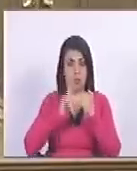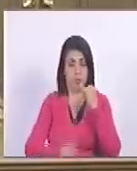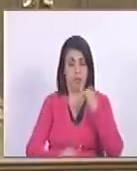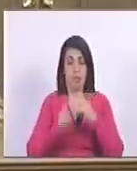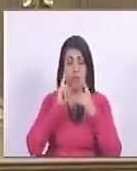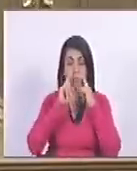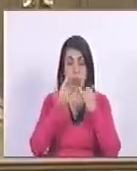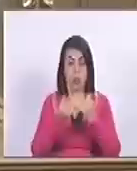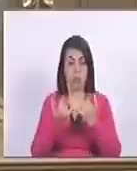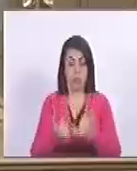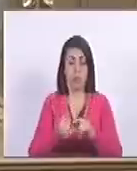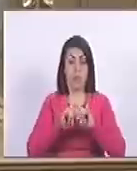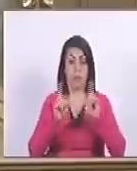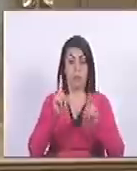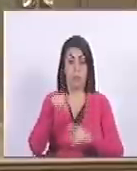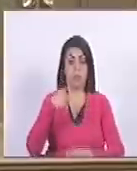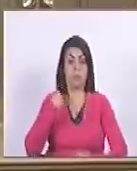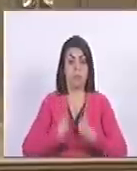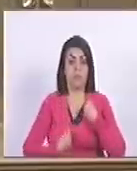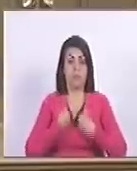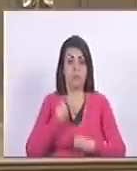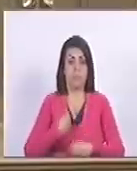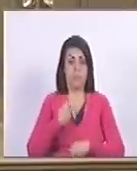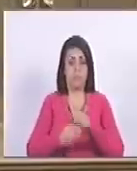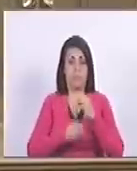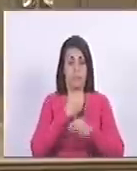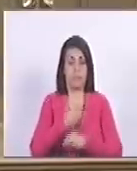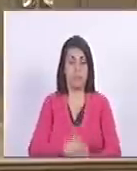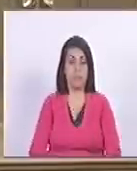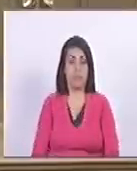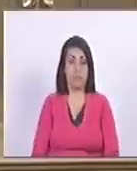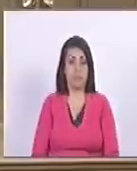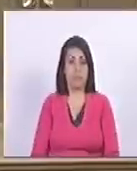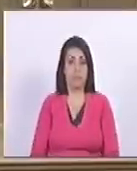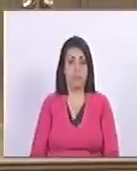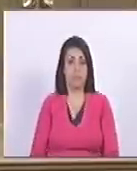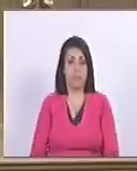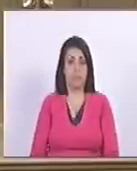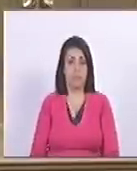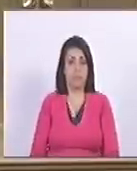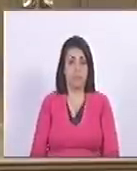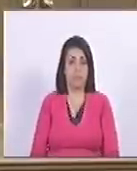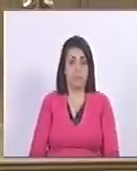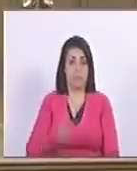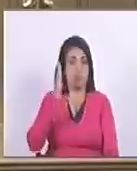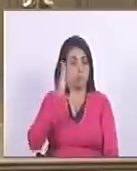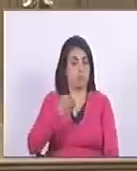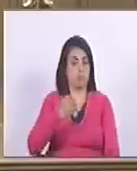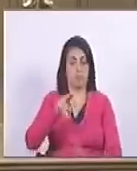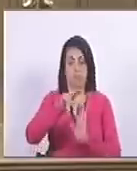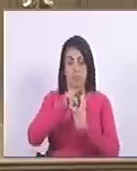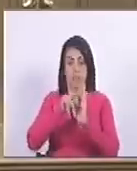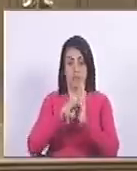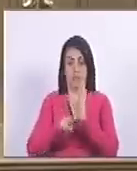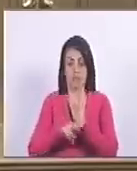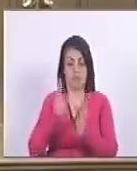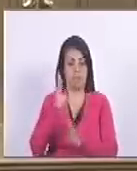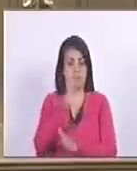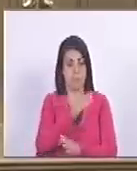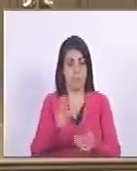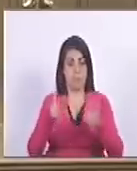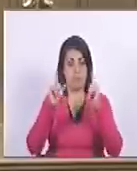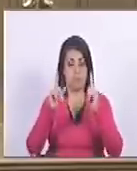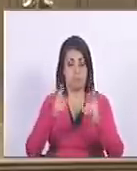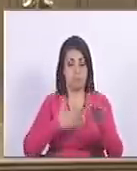recientemente. Pero además preocupados por establecer un régimen estatutario que permita